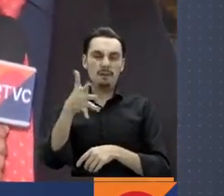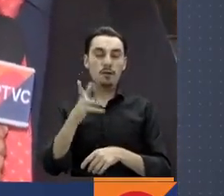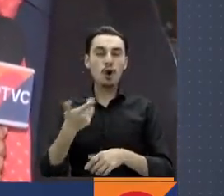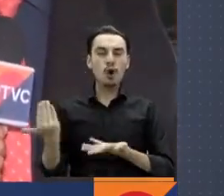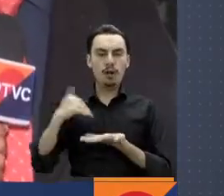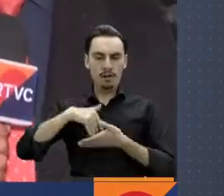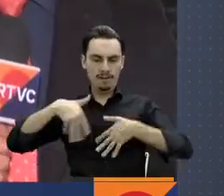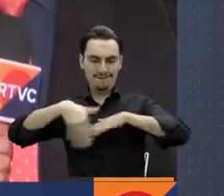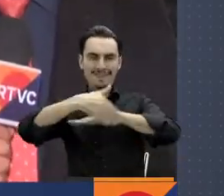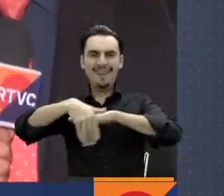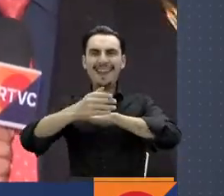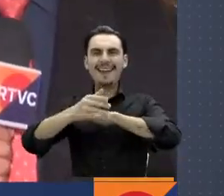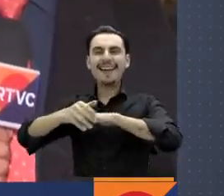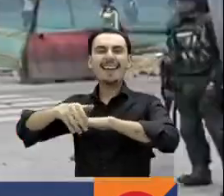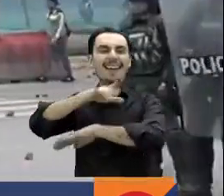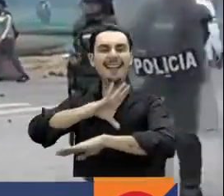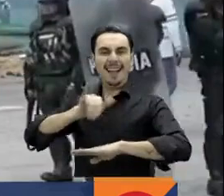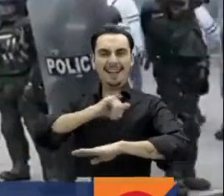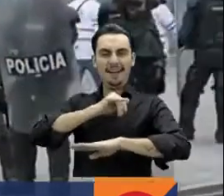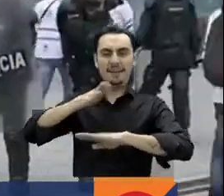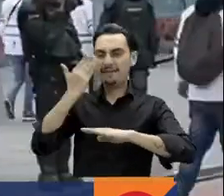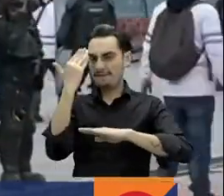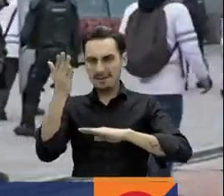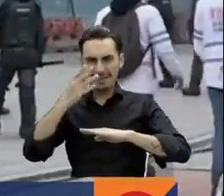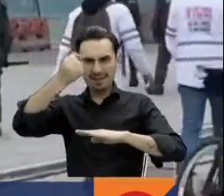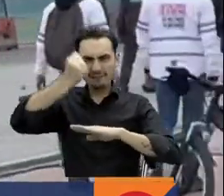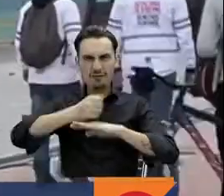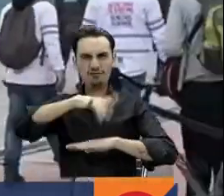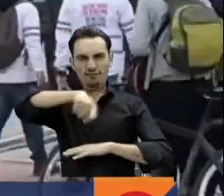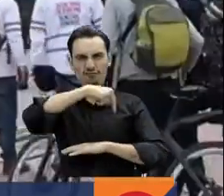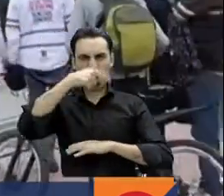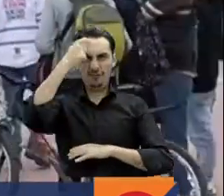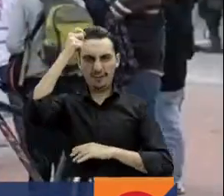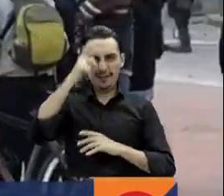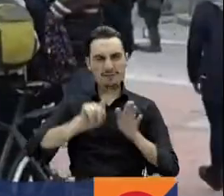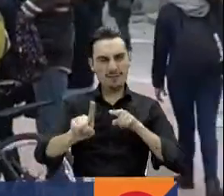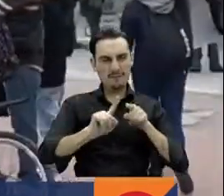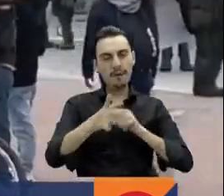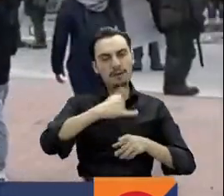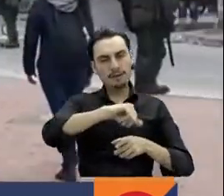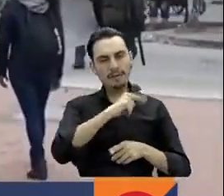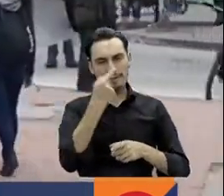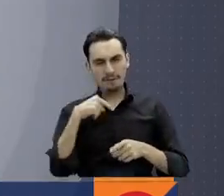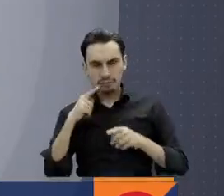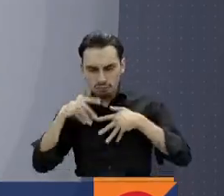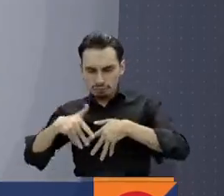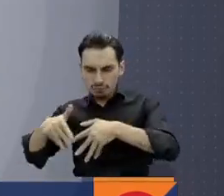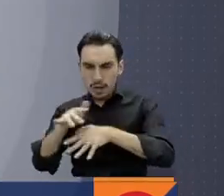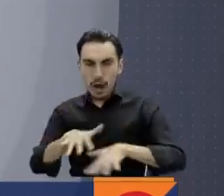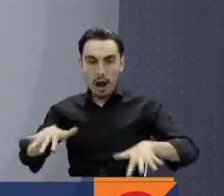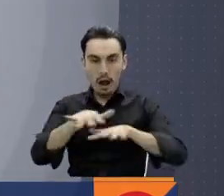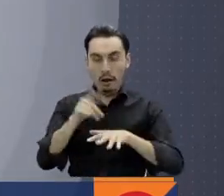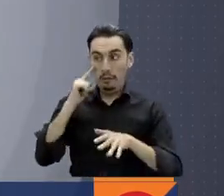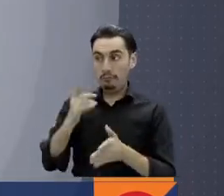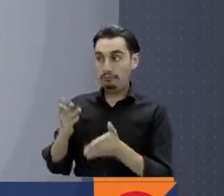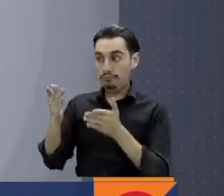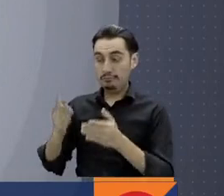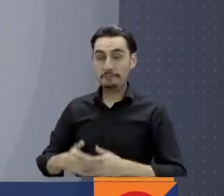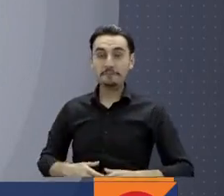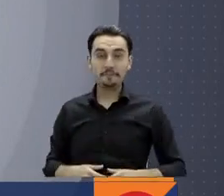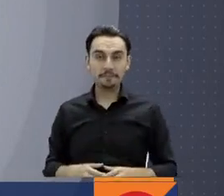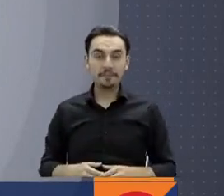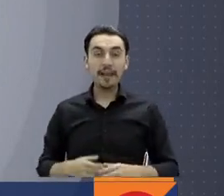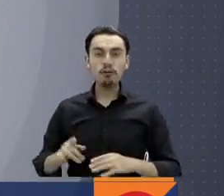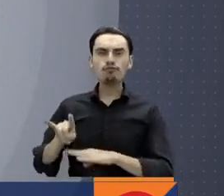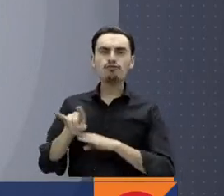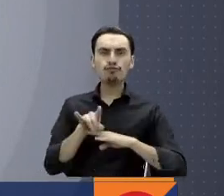Cali, a la altura Villavicencio, justo al frente del portal de las Américas. La situación en este momento, para que ustedes se den cuenta, en este lugar, autoridades de Transmilenio nos